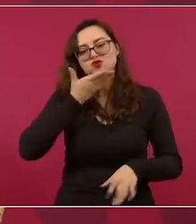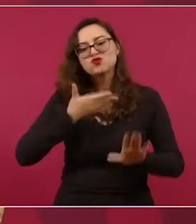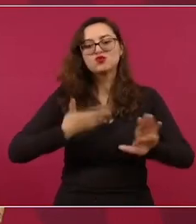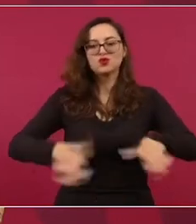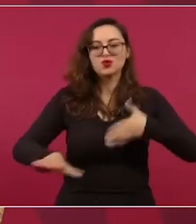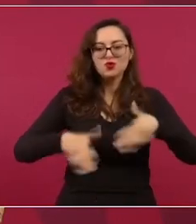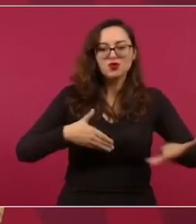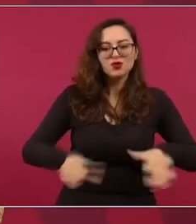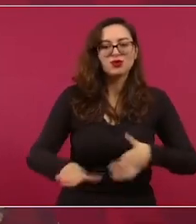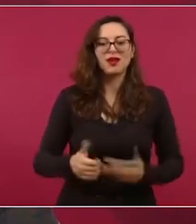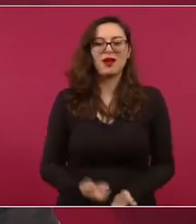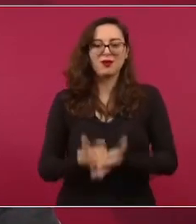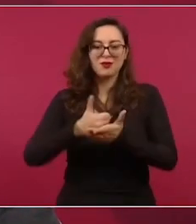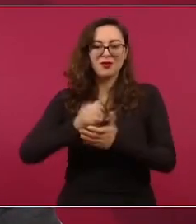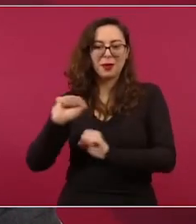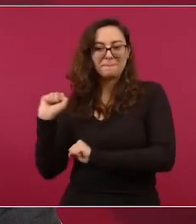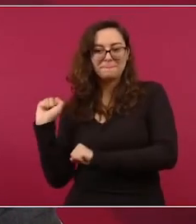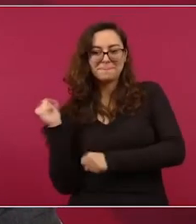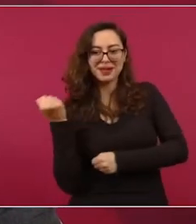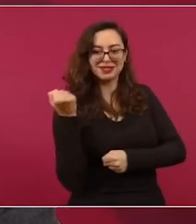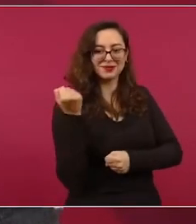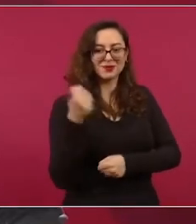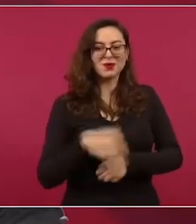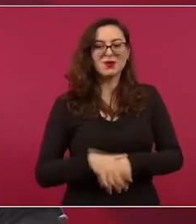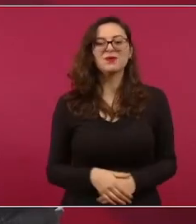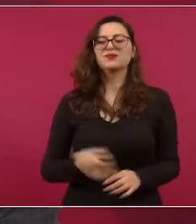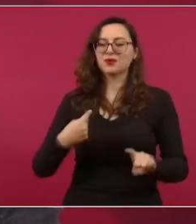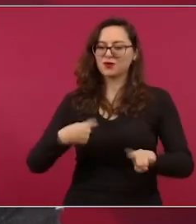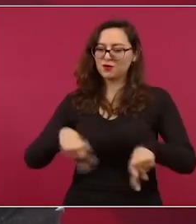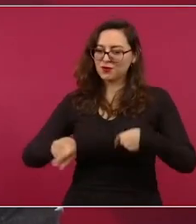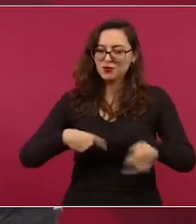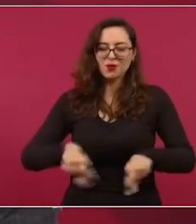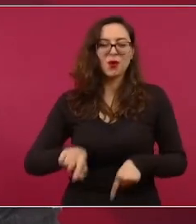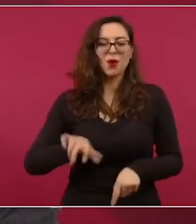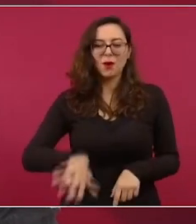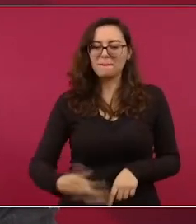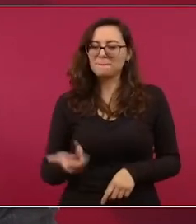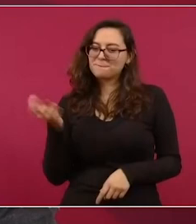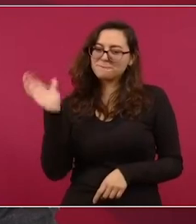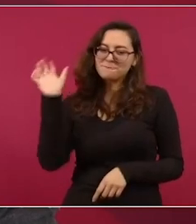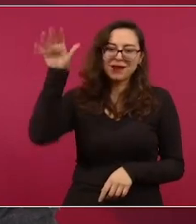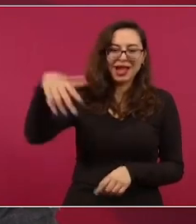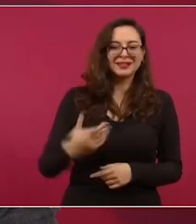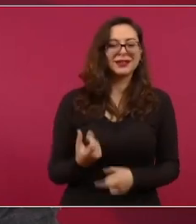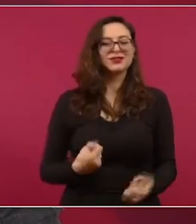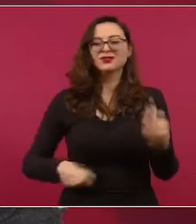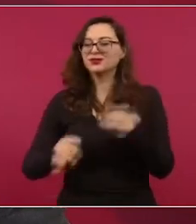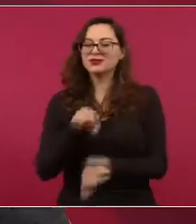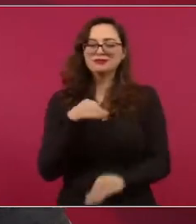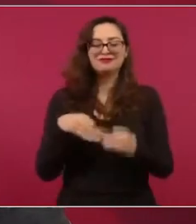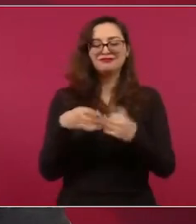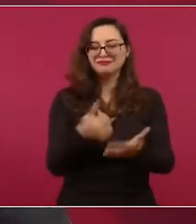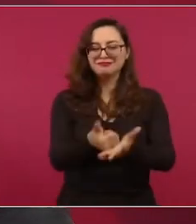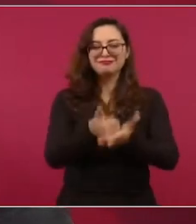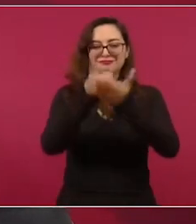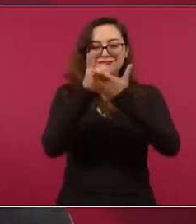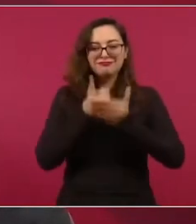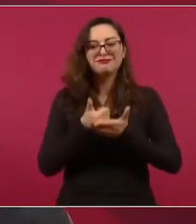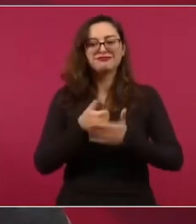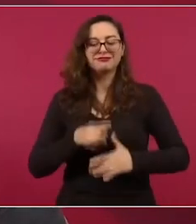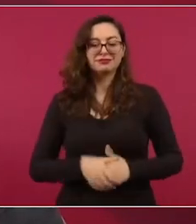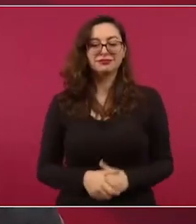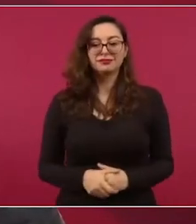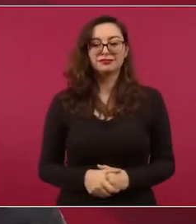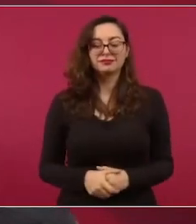ayuda el béisbol, el fútbol, el básquet, todos. Y decirle a